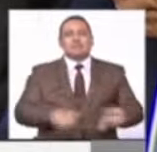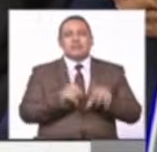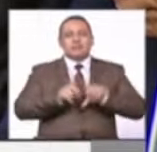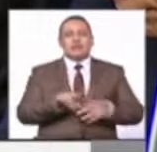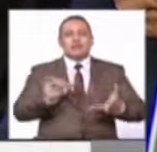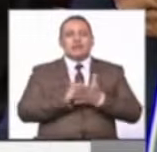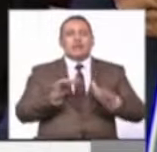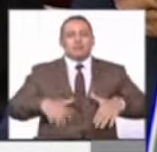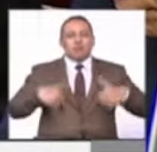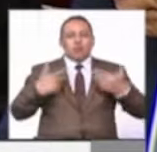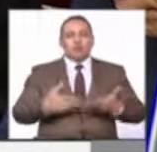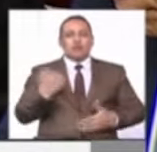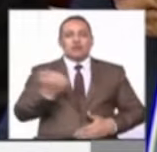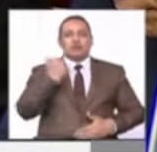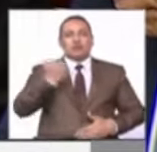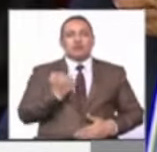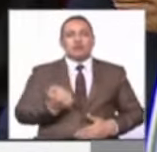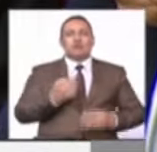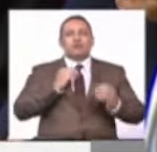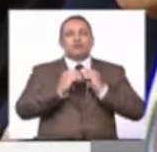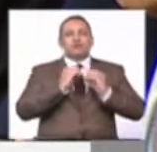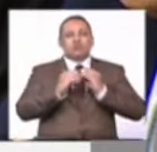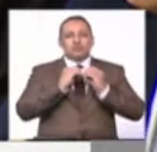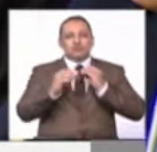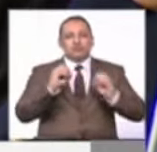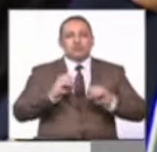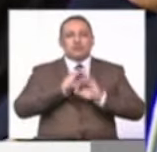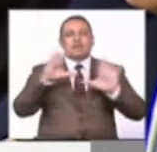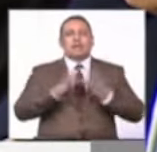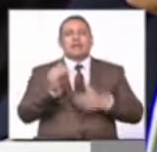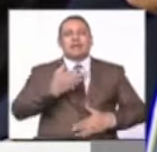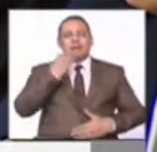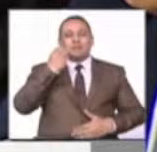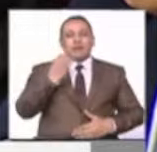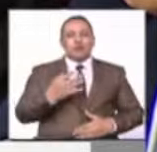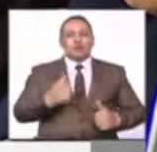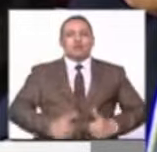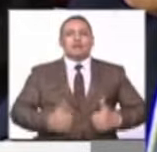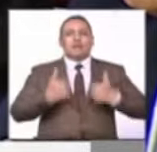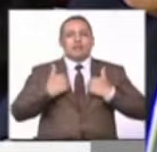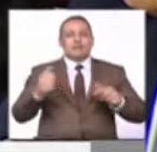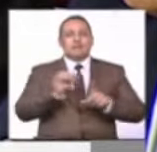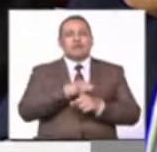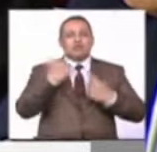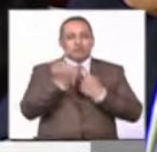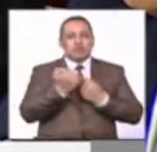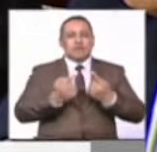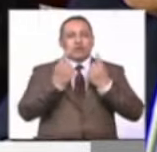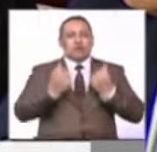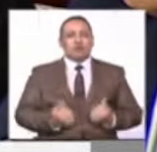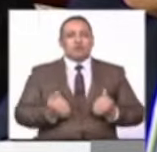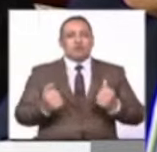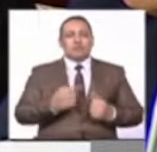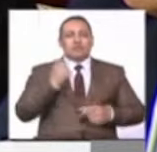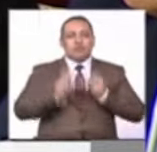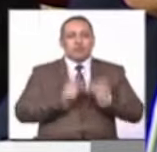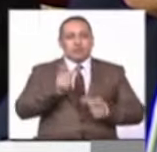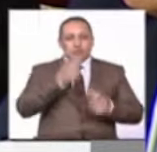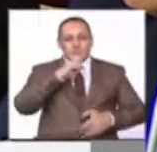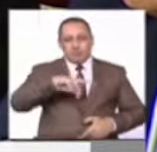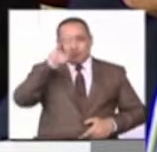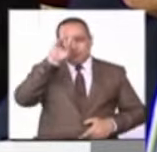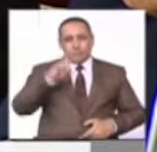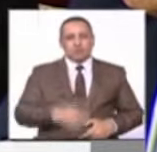poder lograr una sustancial mejora en la vida social económica de nuestra